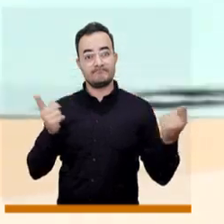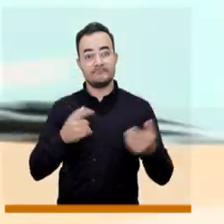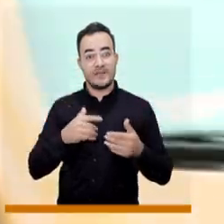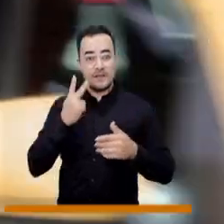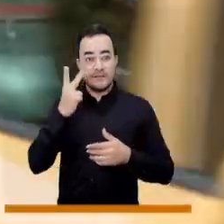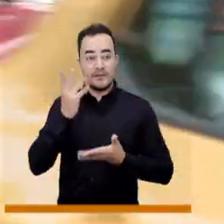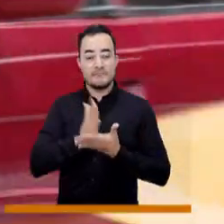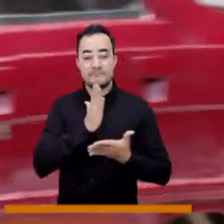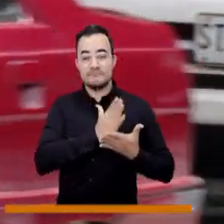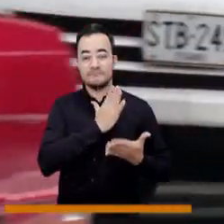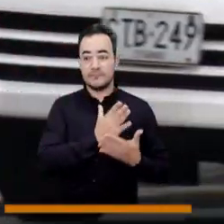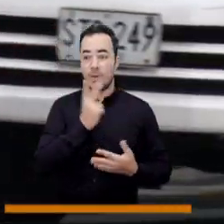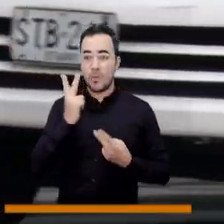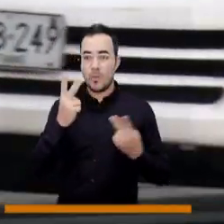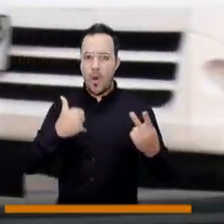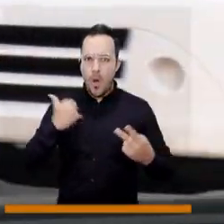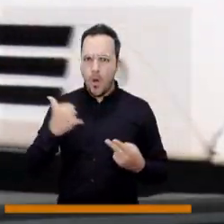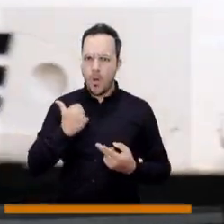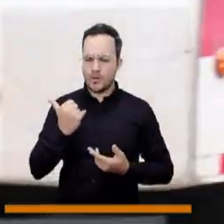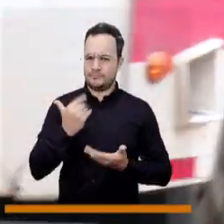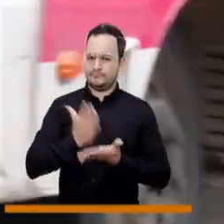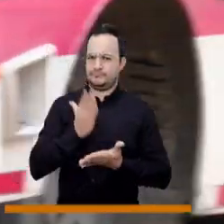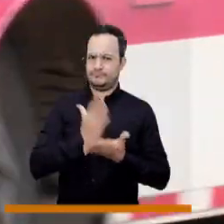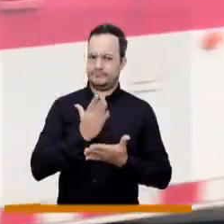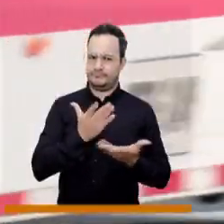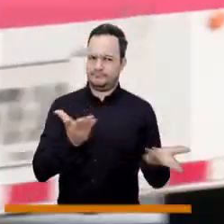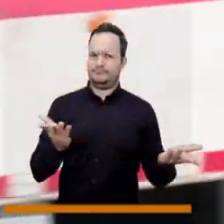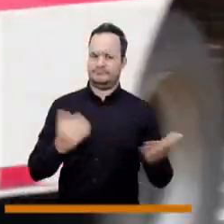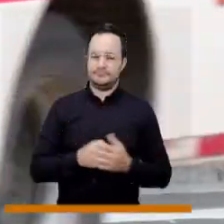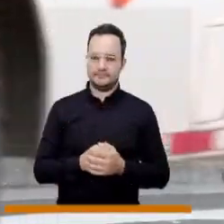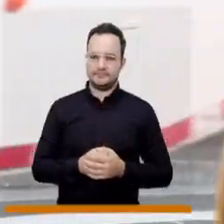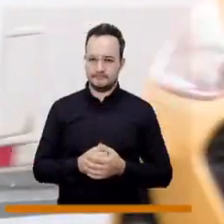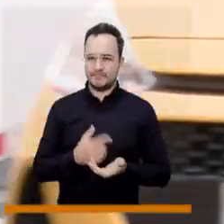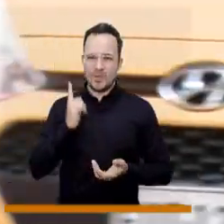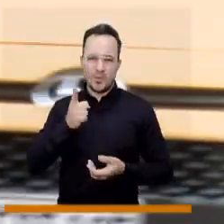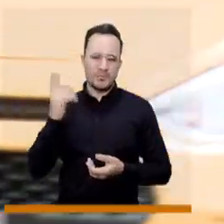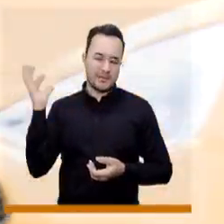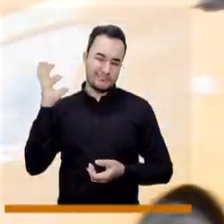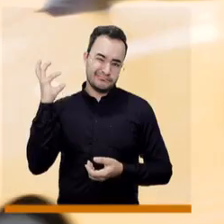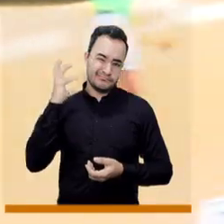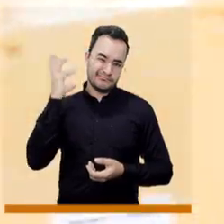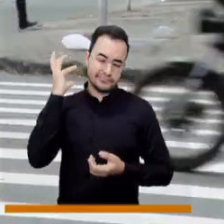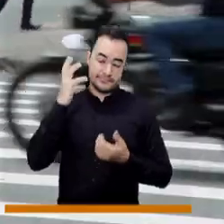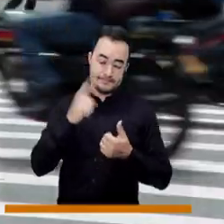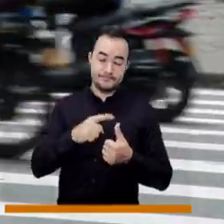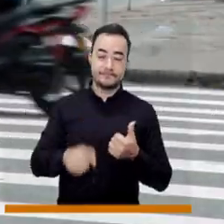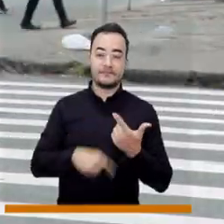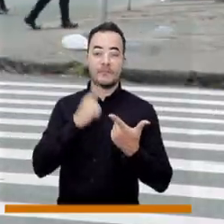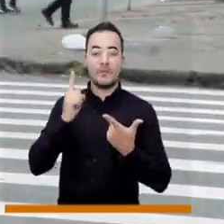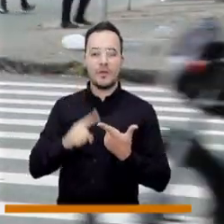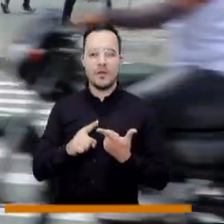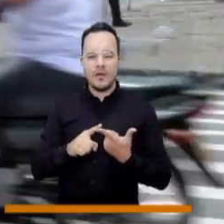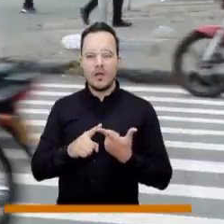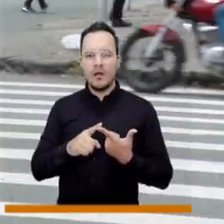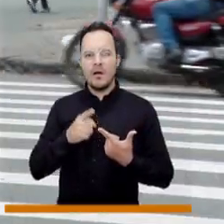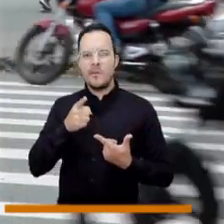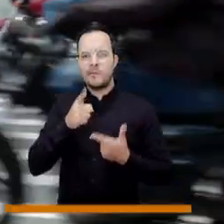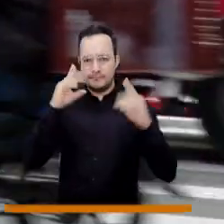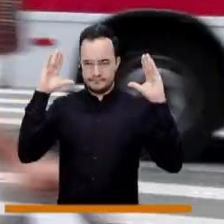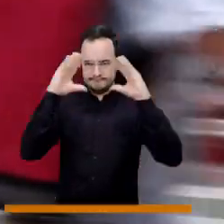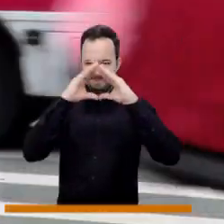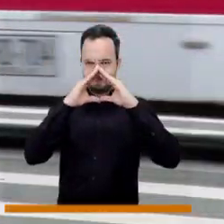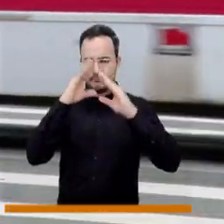grave y lastimosamente cada vez se está presentando más en población, más jóvenes, relacionado directamente con esta